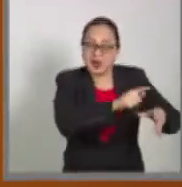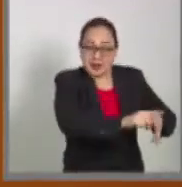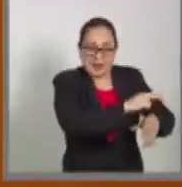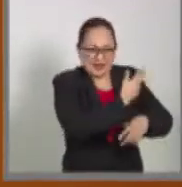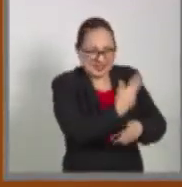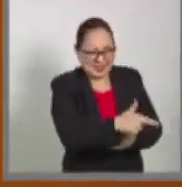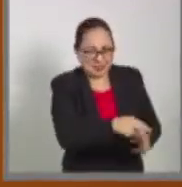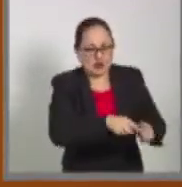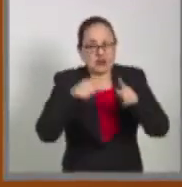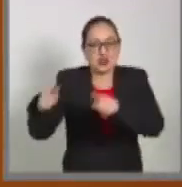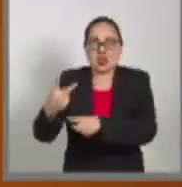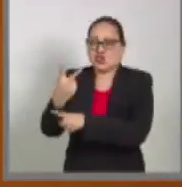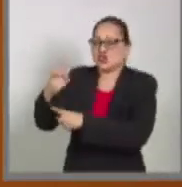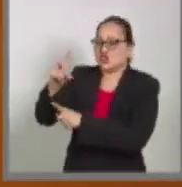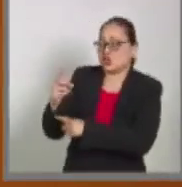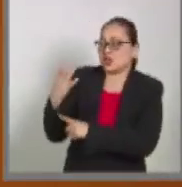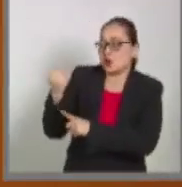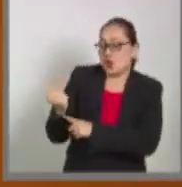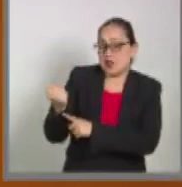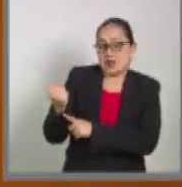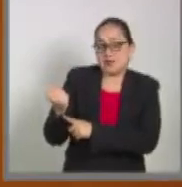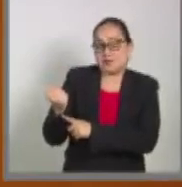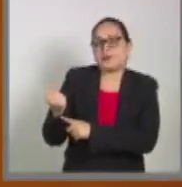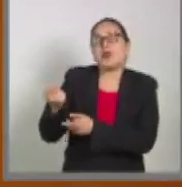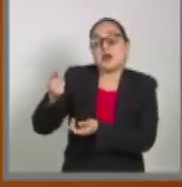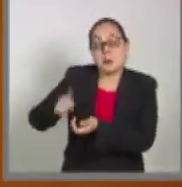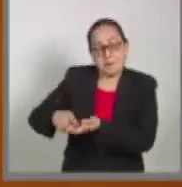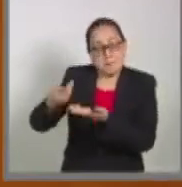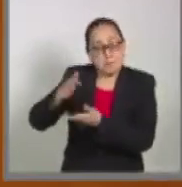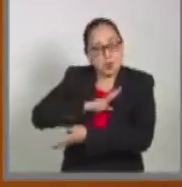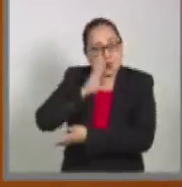de 239 por cada 100 mil.